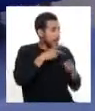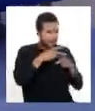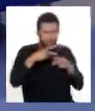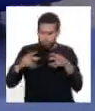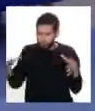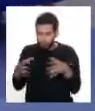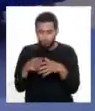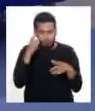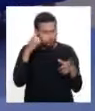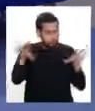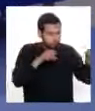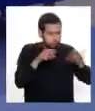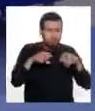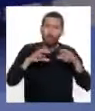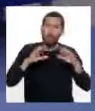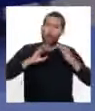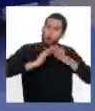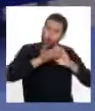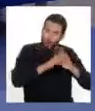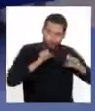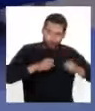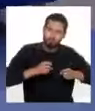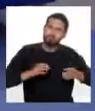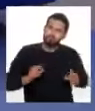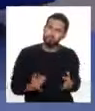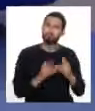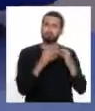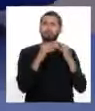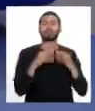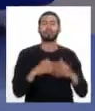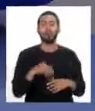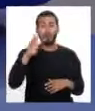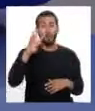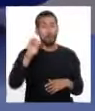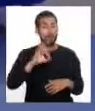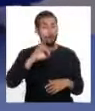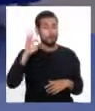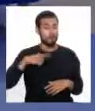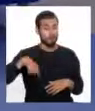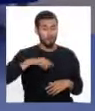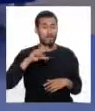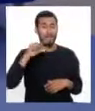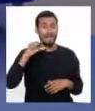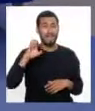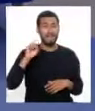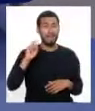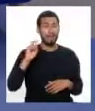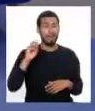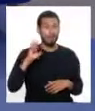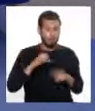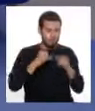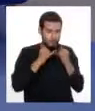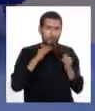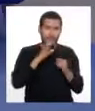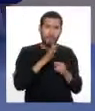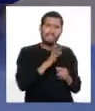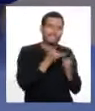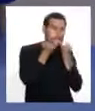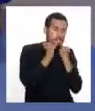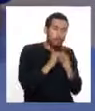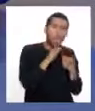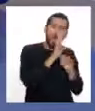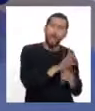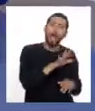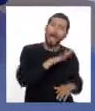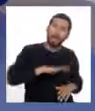y promueve el desarrollo de su comunidad. El 40% de los gestores que tenemos hablan el idioma de la zona. Eso es muy importante